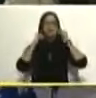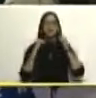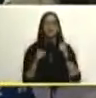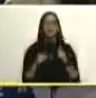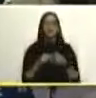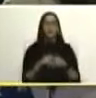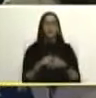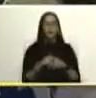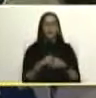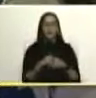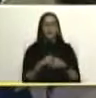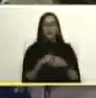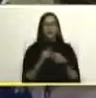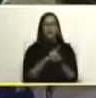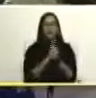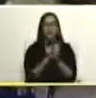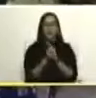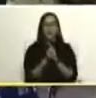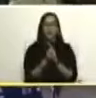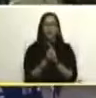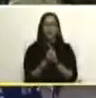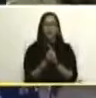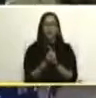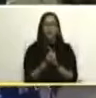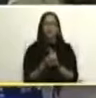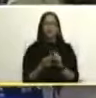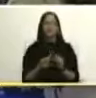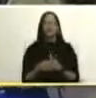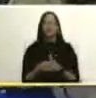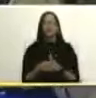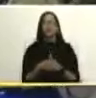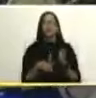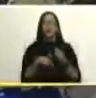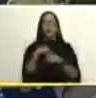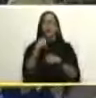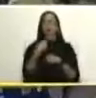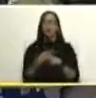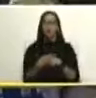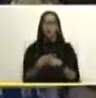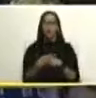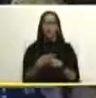fue cambiado, y otras